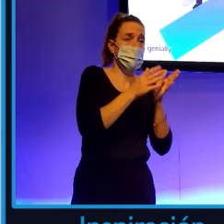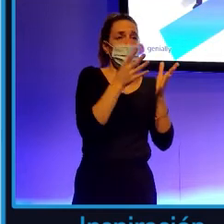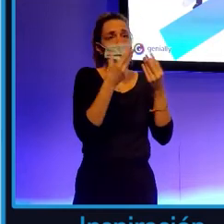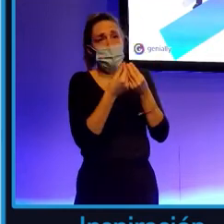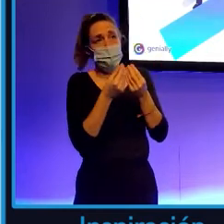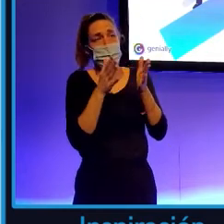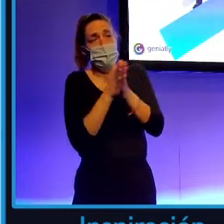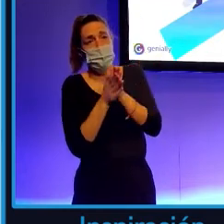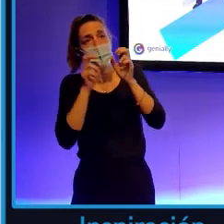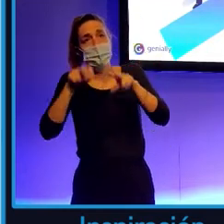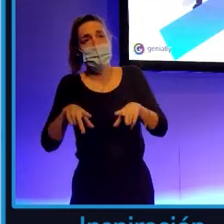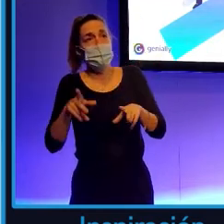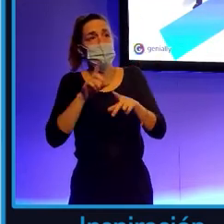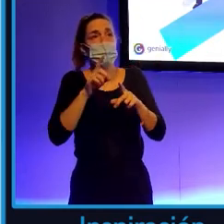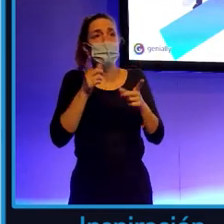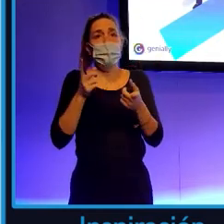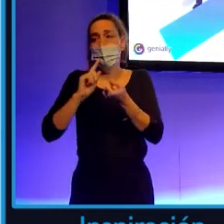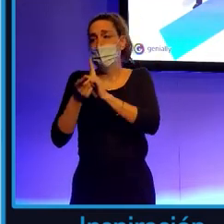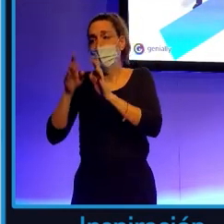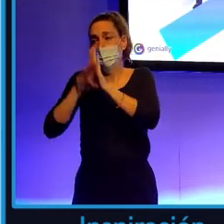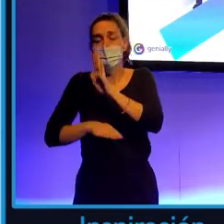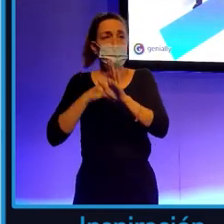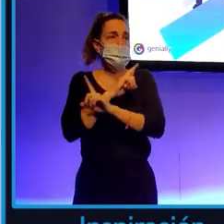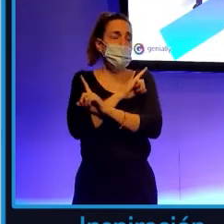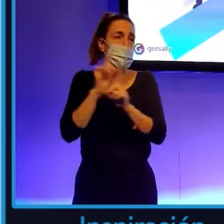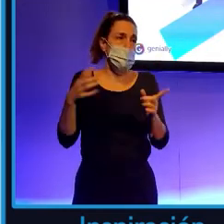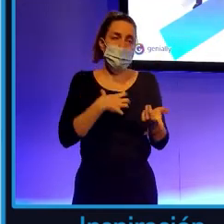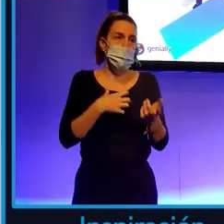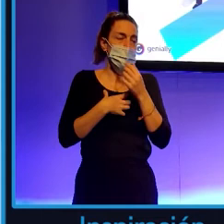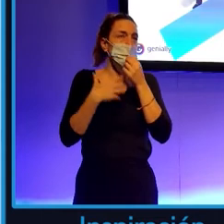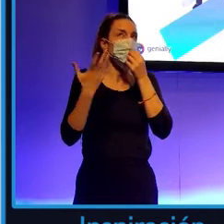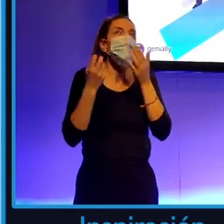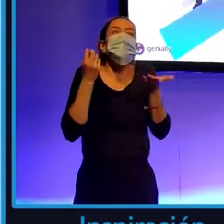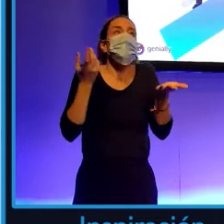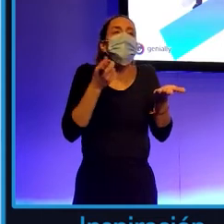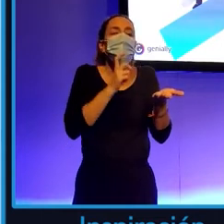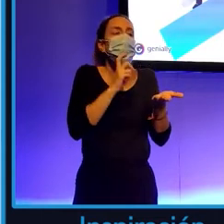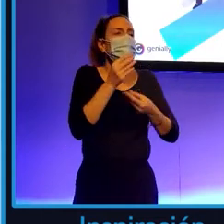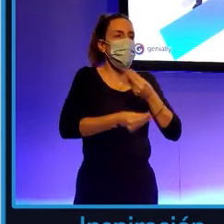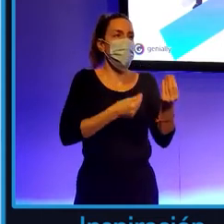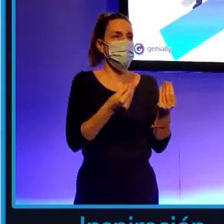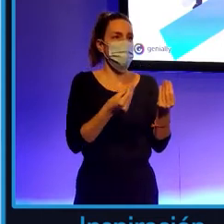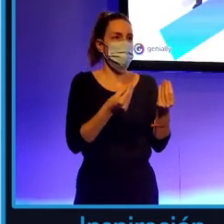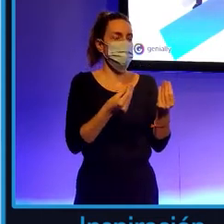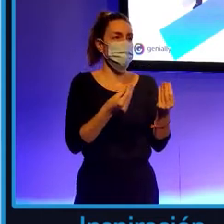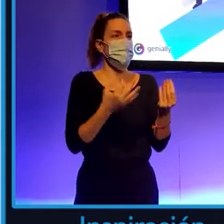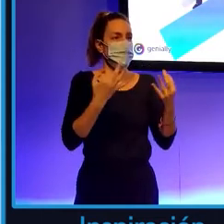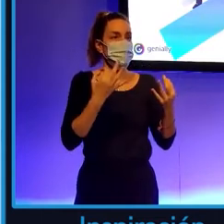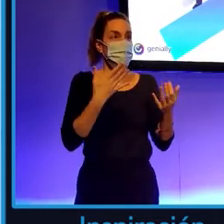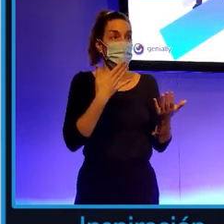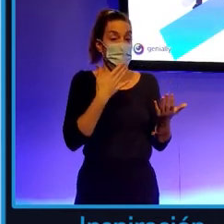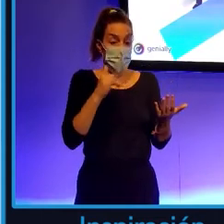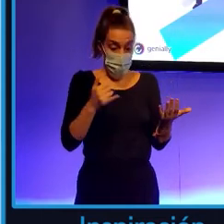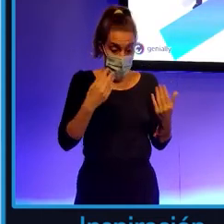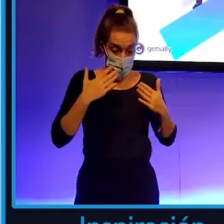tampoco lo pueden cambiar qué hacemos con qué retos nos enfrentamos cómo actuamos bueno pues hay que potenciar nuestras habilidades